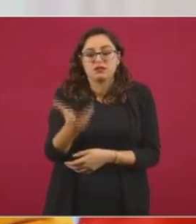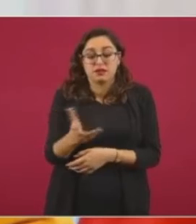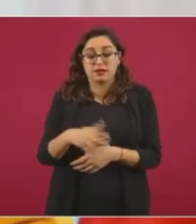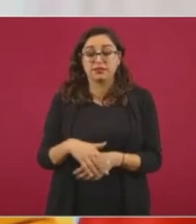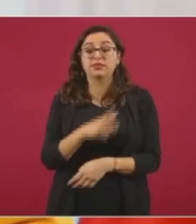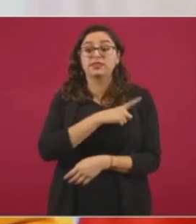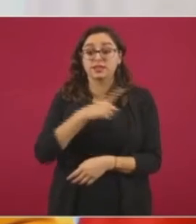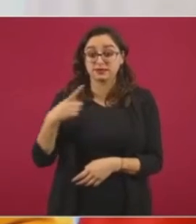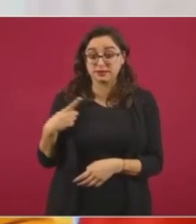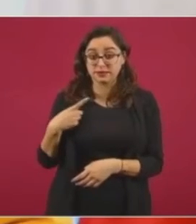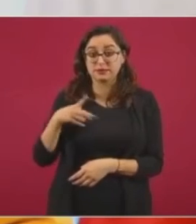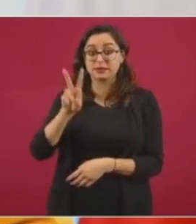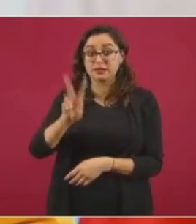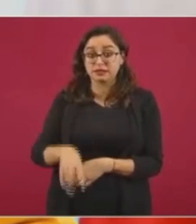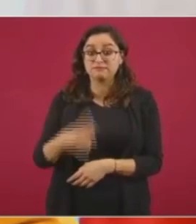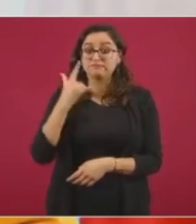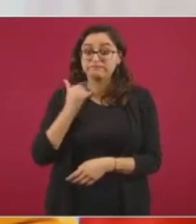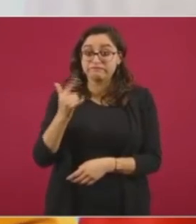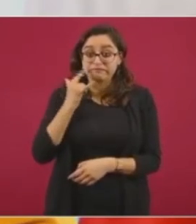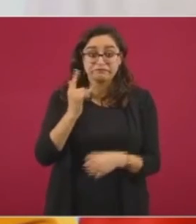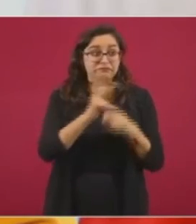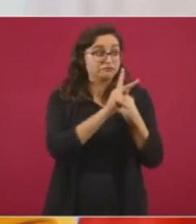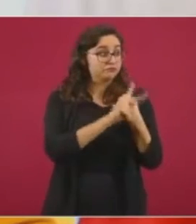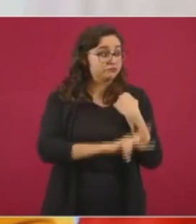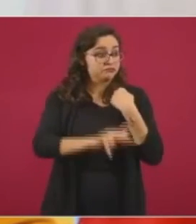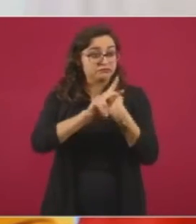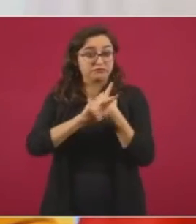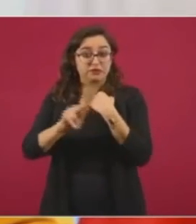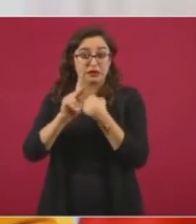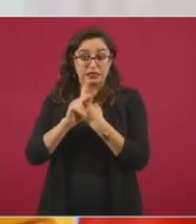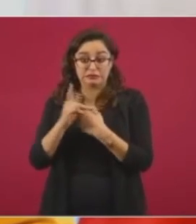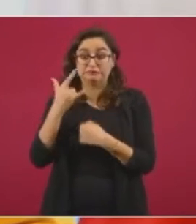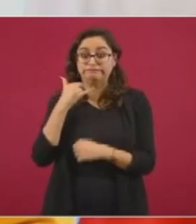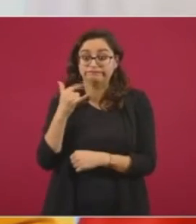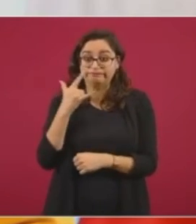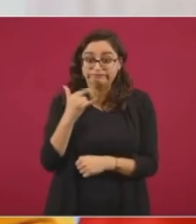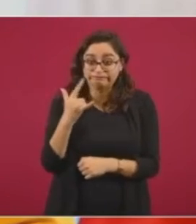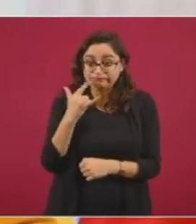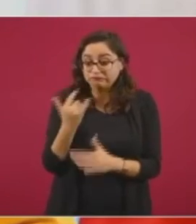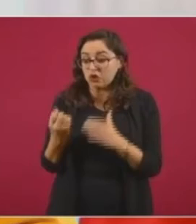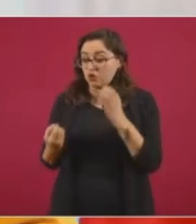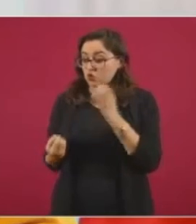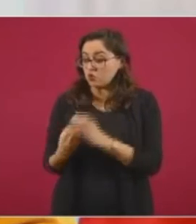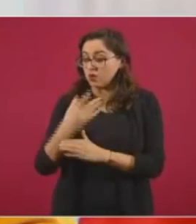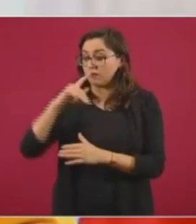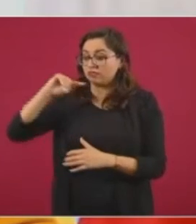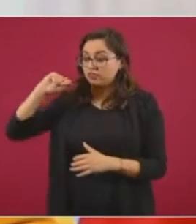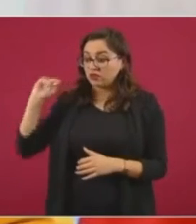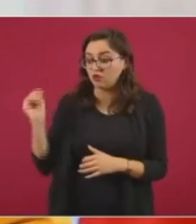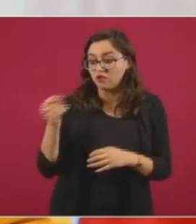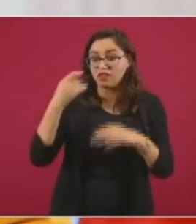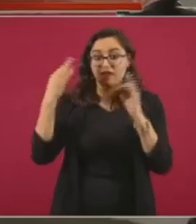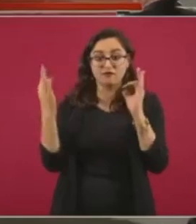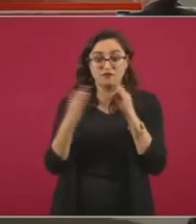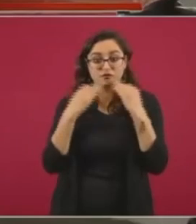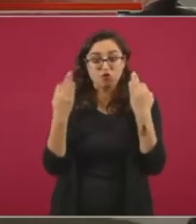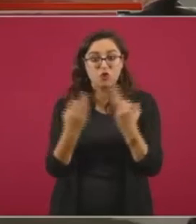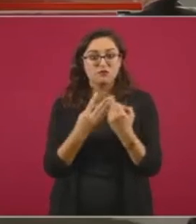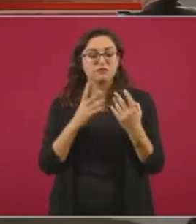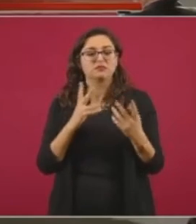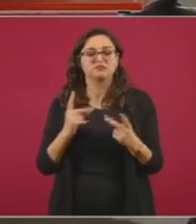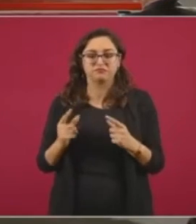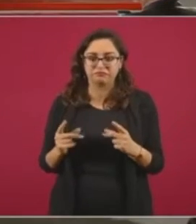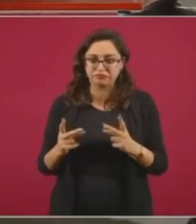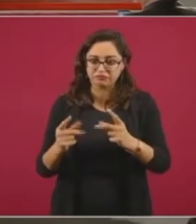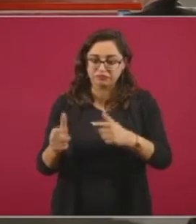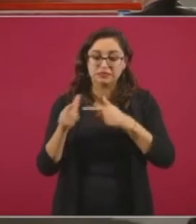países implementando adaptaciones en la prestación de servicios e innovaciones tecnológicas para garantizar la